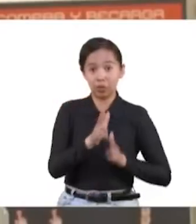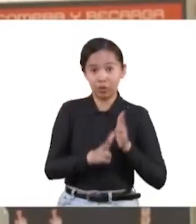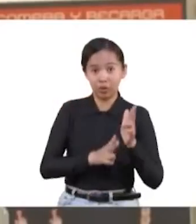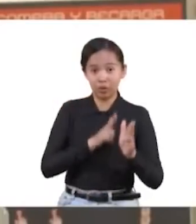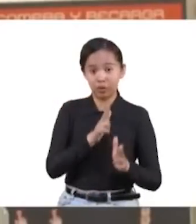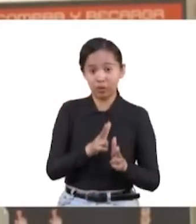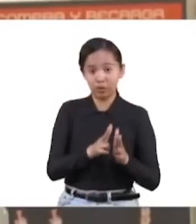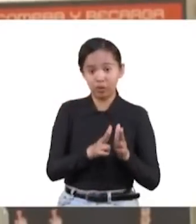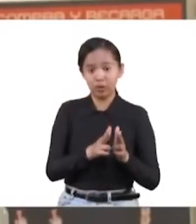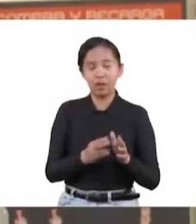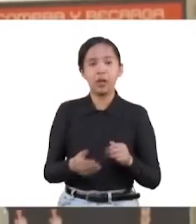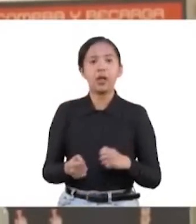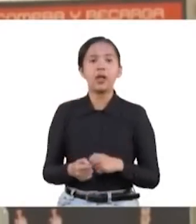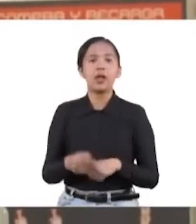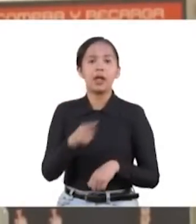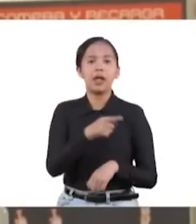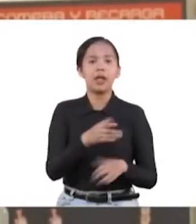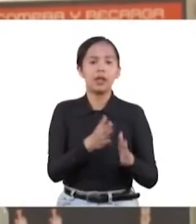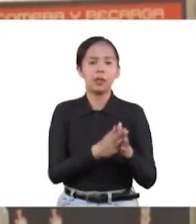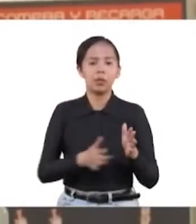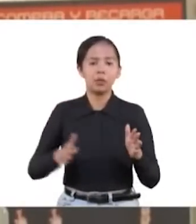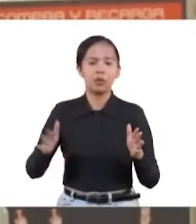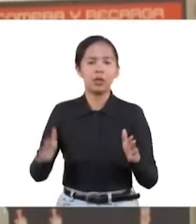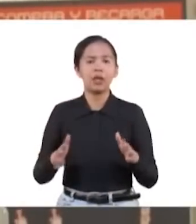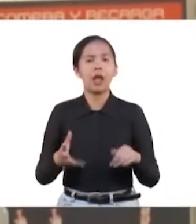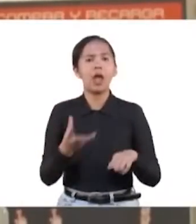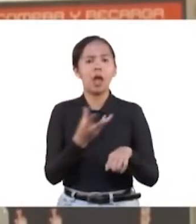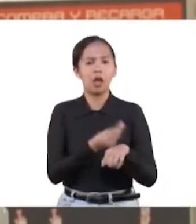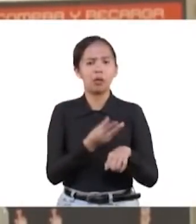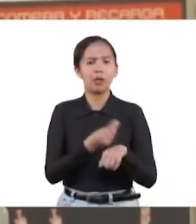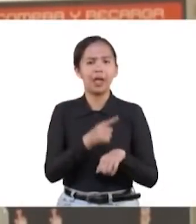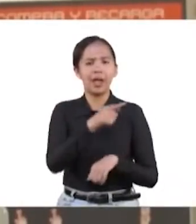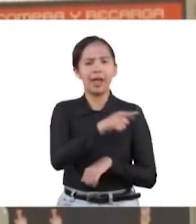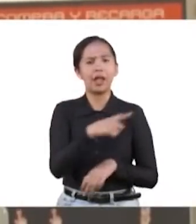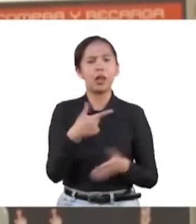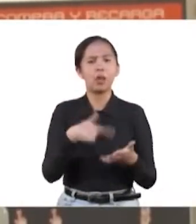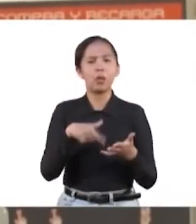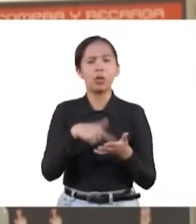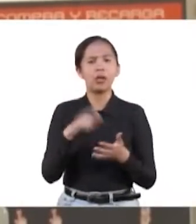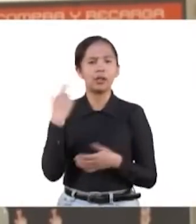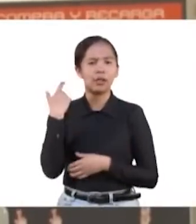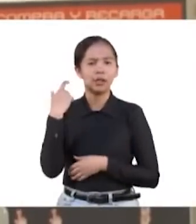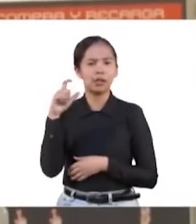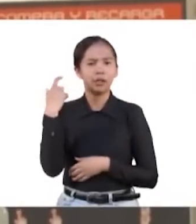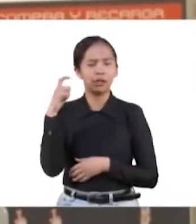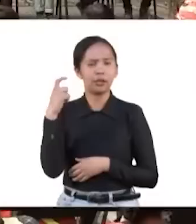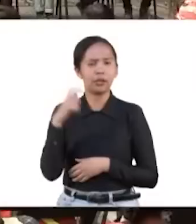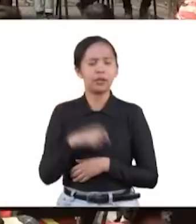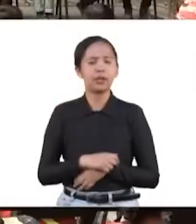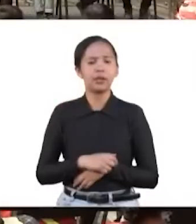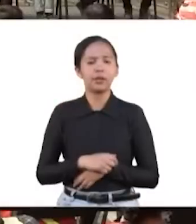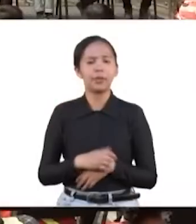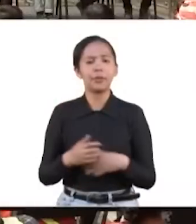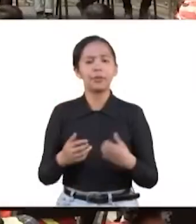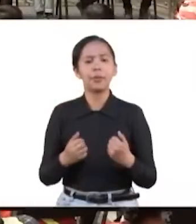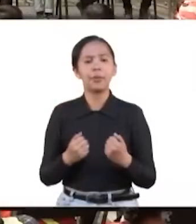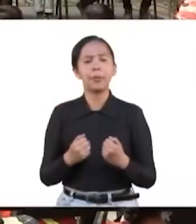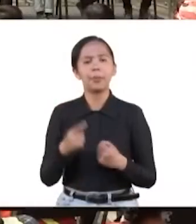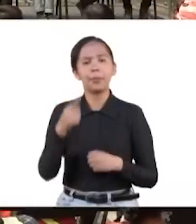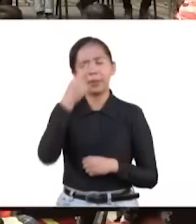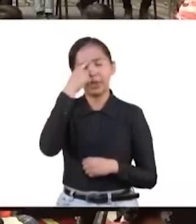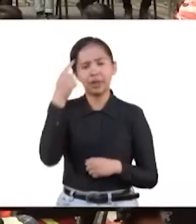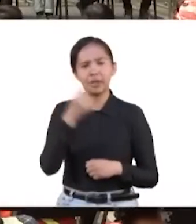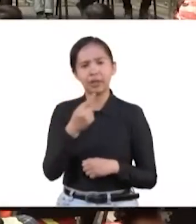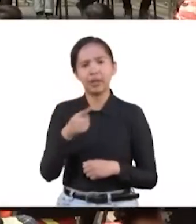están en proceso de ensamblaje en la planta de Querétaro, construida expresamente para eso, con participación de mano de